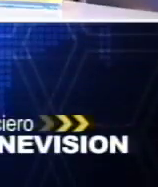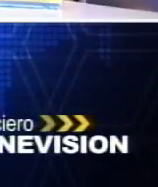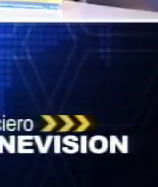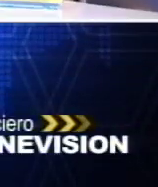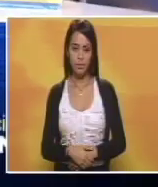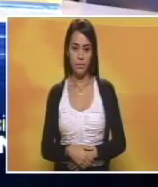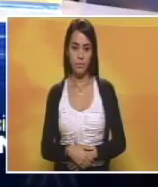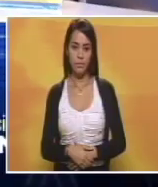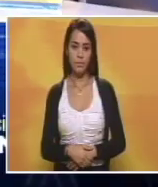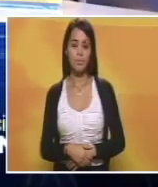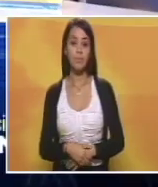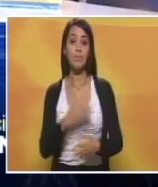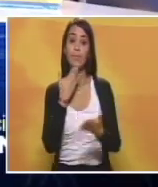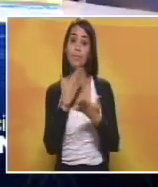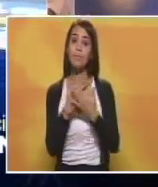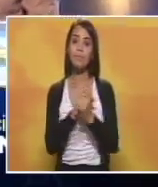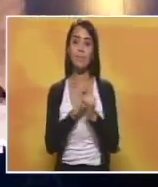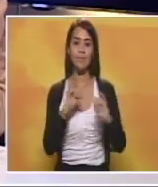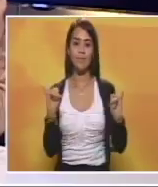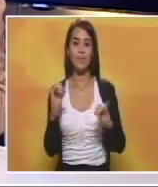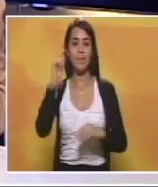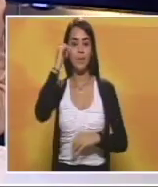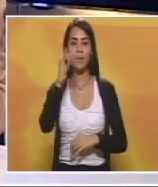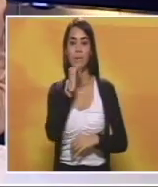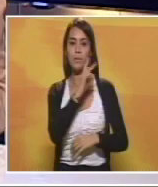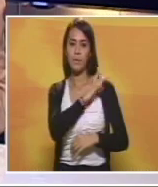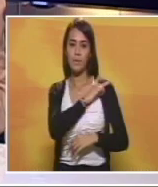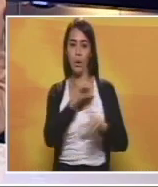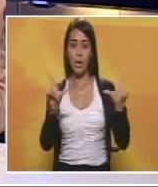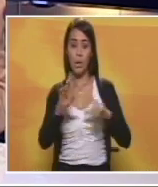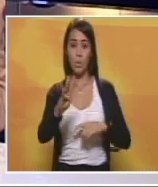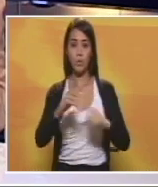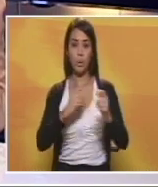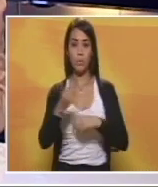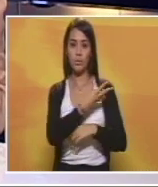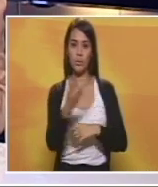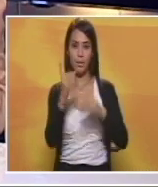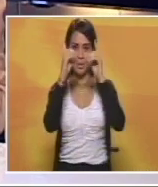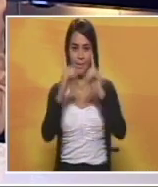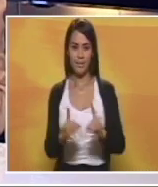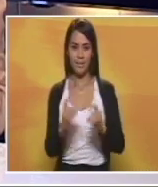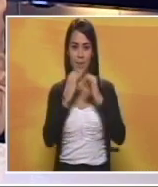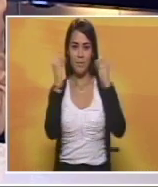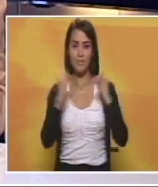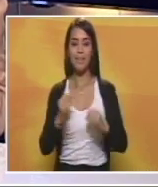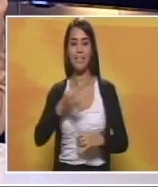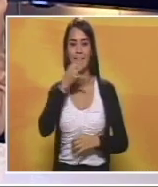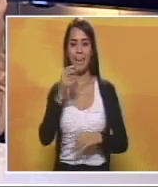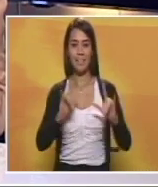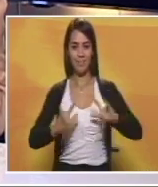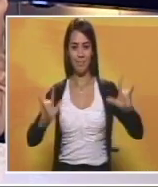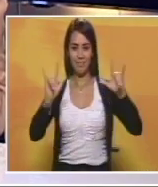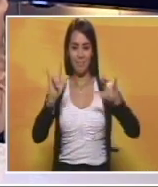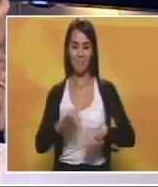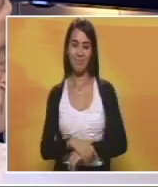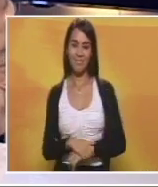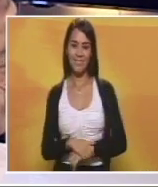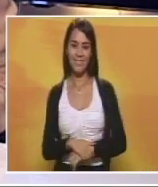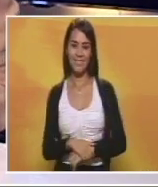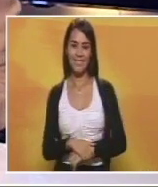gracias de entrega amigos así concluye la emisión meridiana de su noticiero venevisión recuerde noticiero venevisión con el 4 reporte a ustedes decir a todos muy